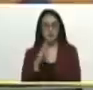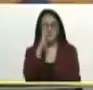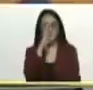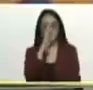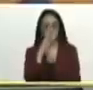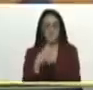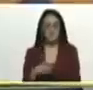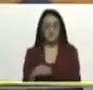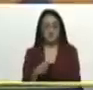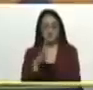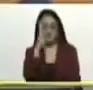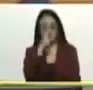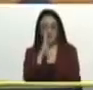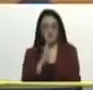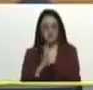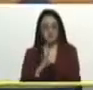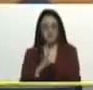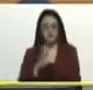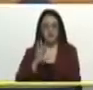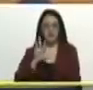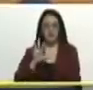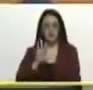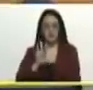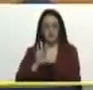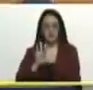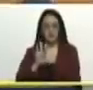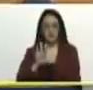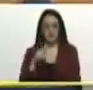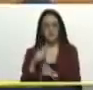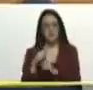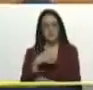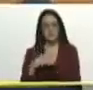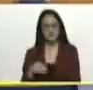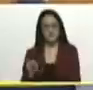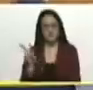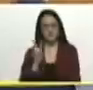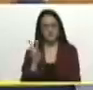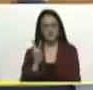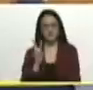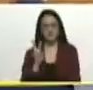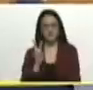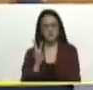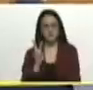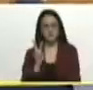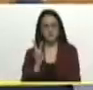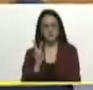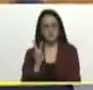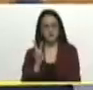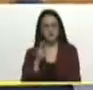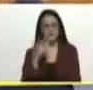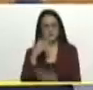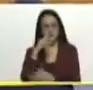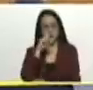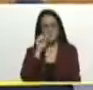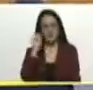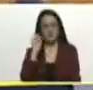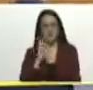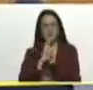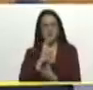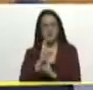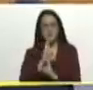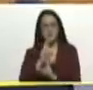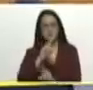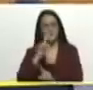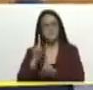la República, Luiz Inácio Lula da Silva, y el presidente de Venezuela, Nicolás Maduro, responderán